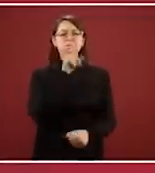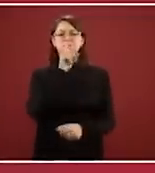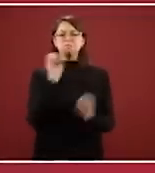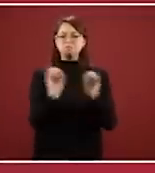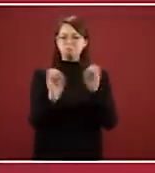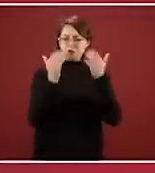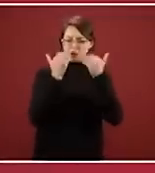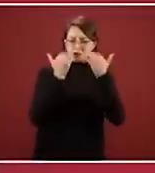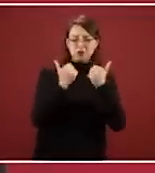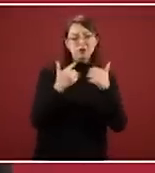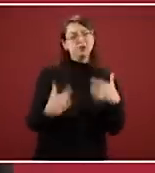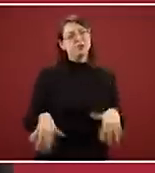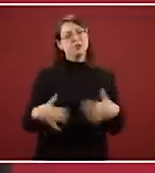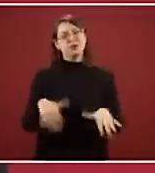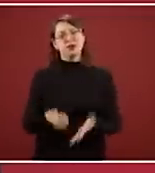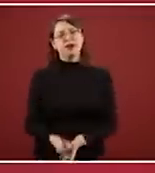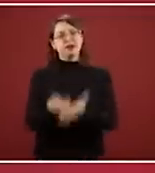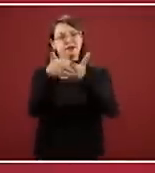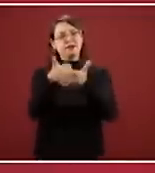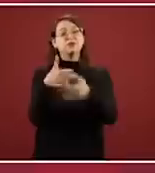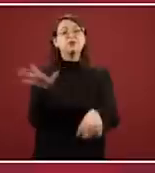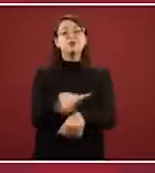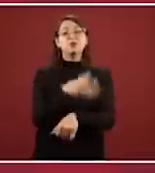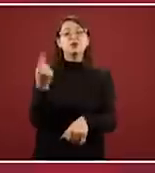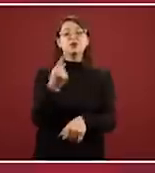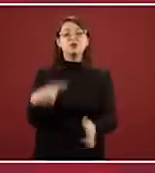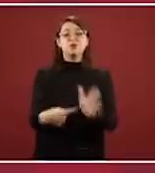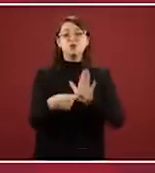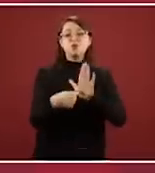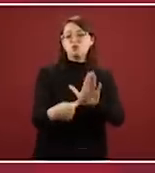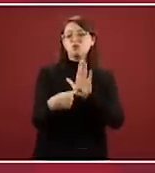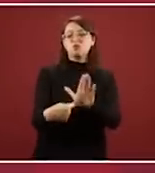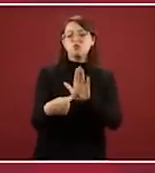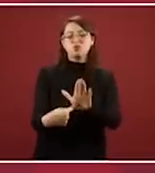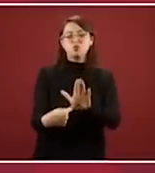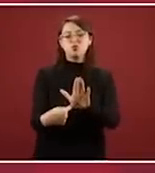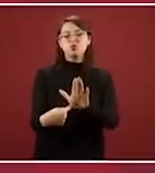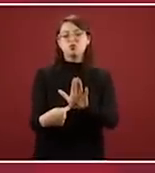porque se demostró que se logran